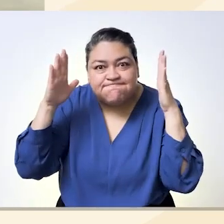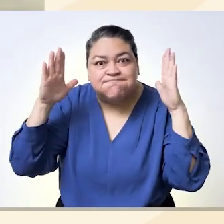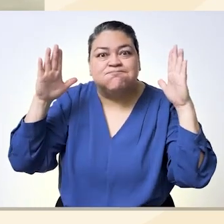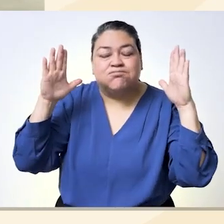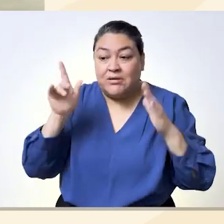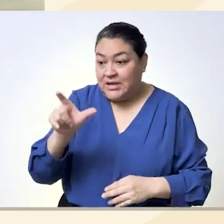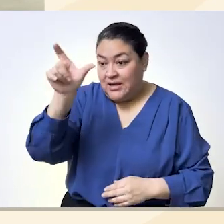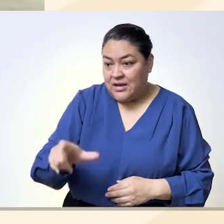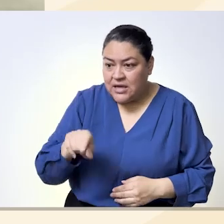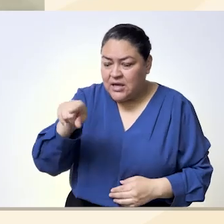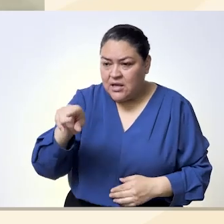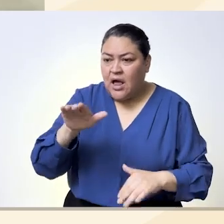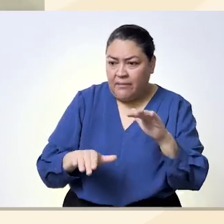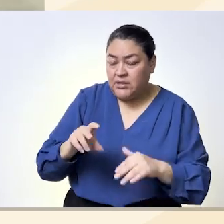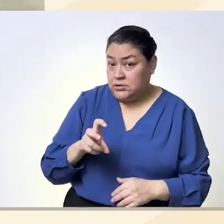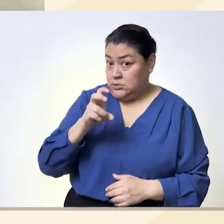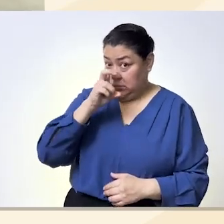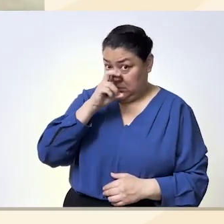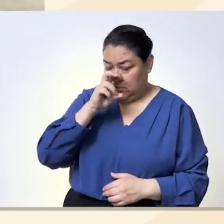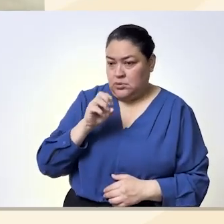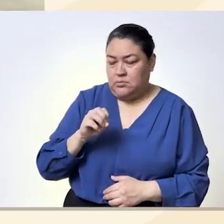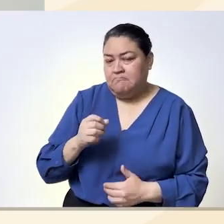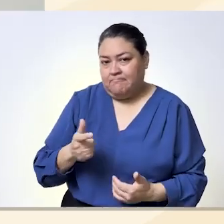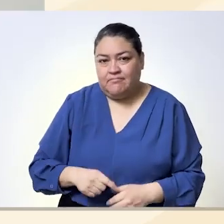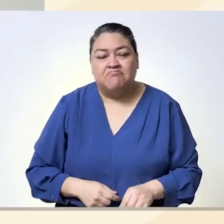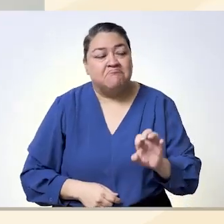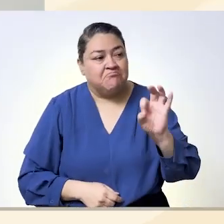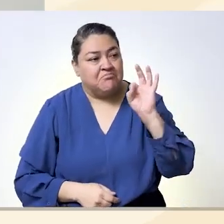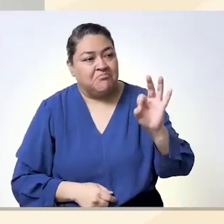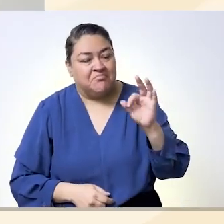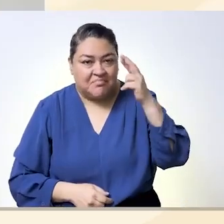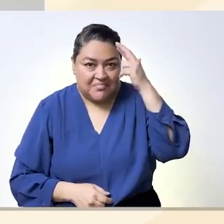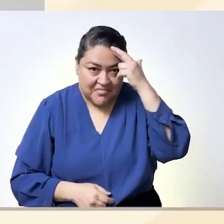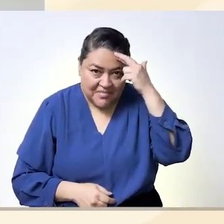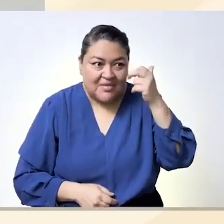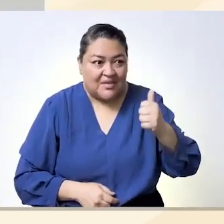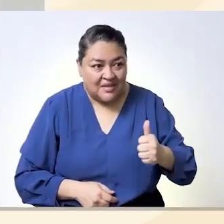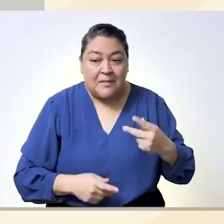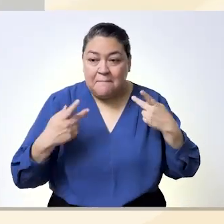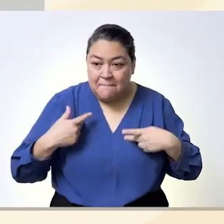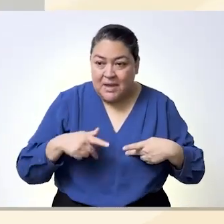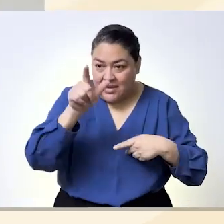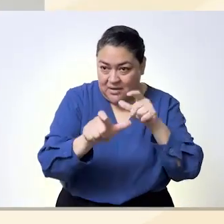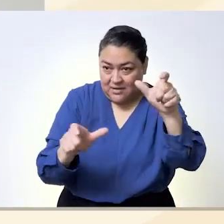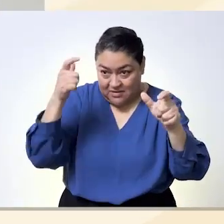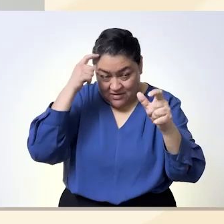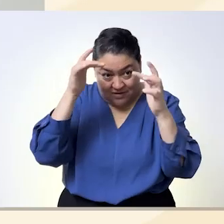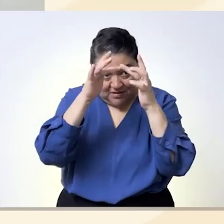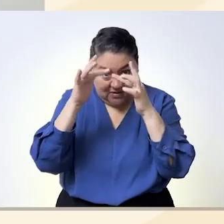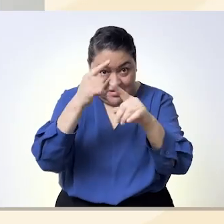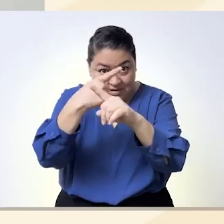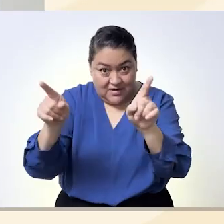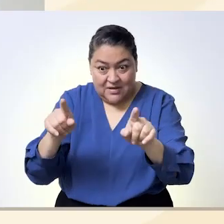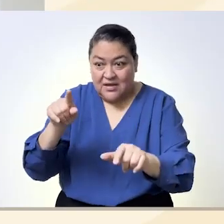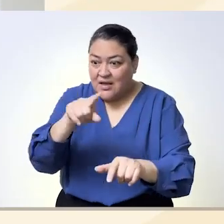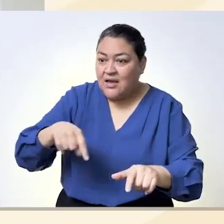amplia que en la síntesis se puede volver muy crítica. Y me parece que acaban de resumir un punto trascendental también de las neurodivergencias que